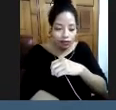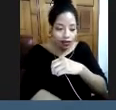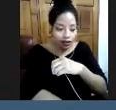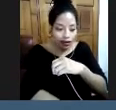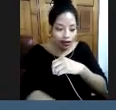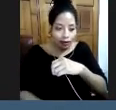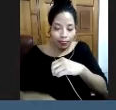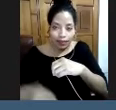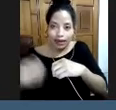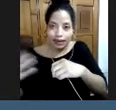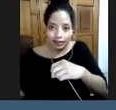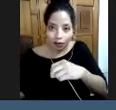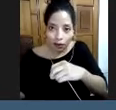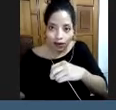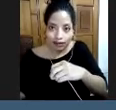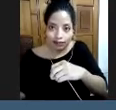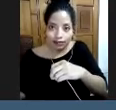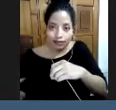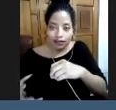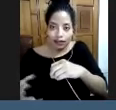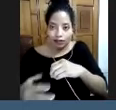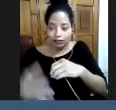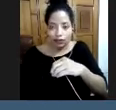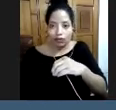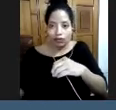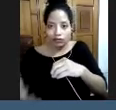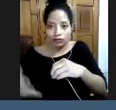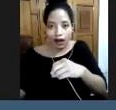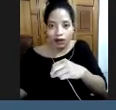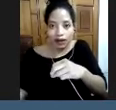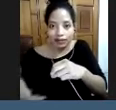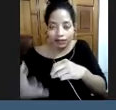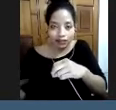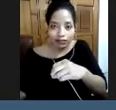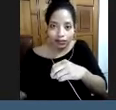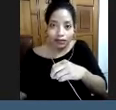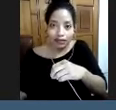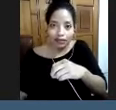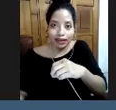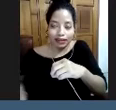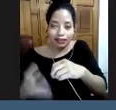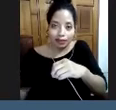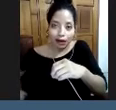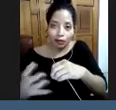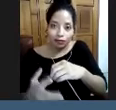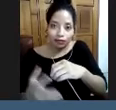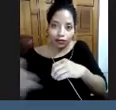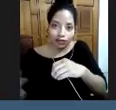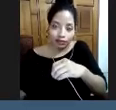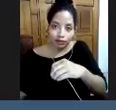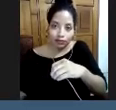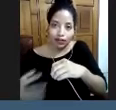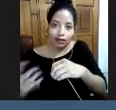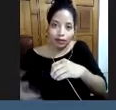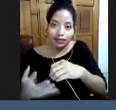digamos, a las escuelas con aulas totalmente equipadas y además con profesores